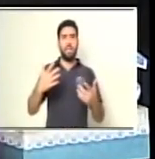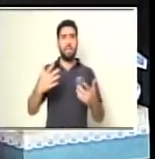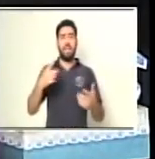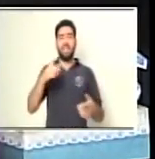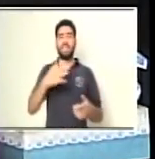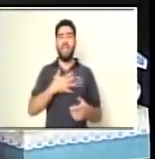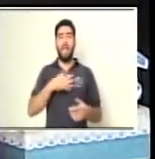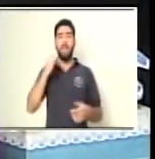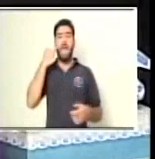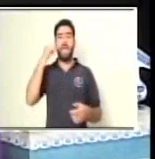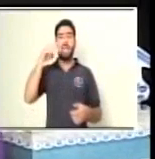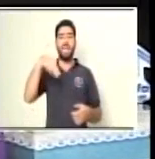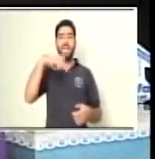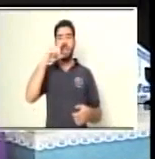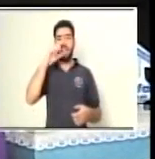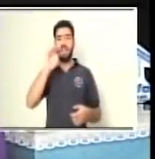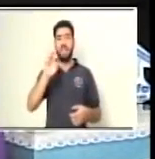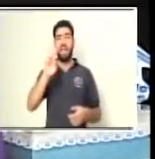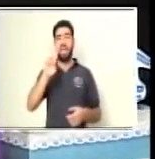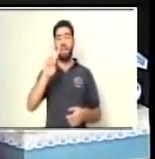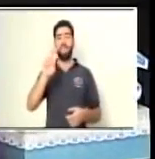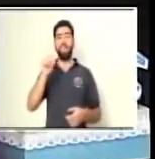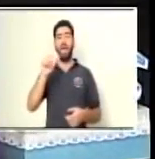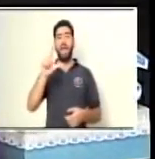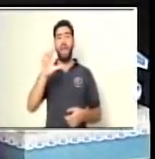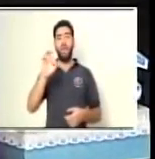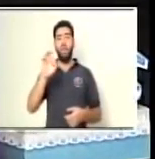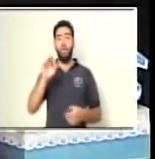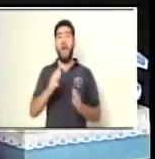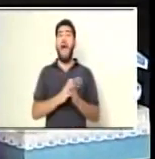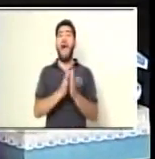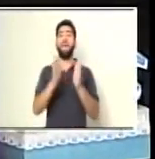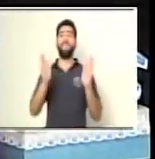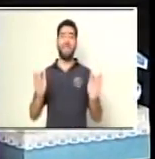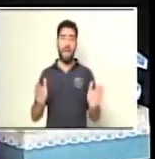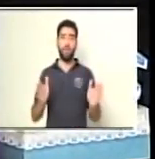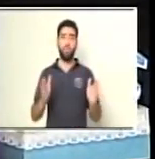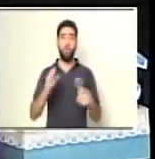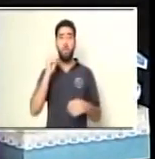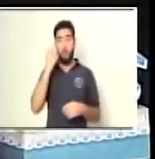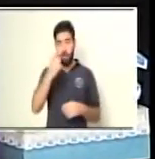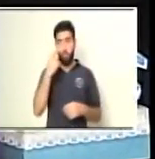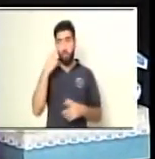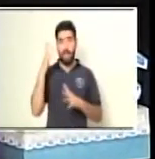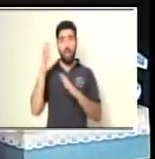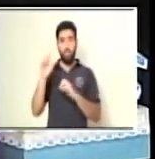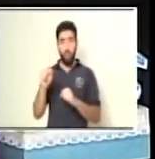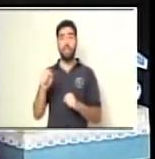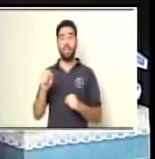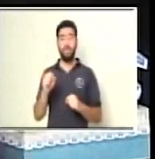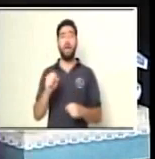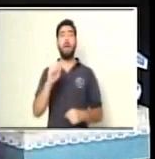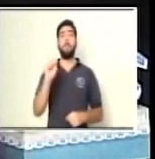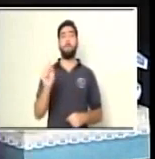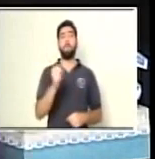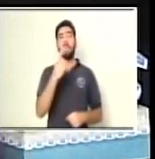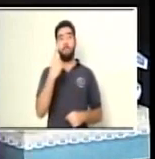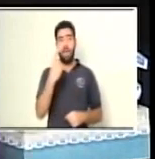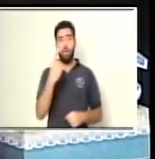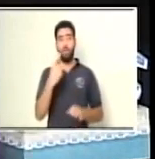abierto. ¿Por qué es un intervalo abierto? Porque viéndolo de esta manera, nuestro primer valor posible